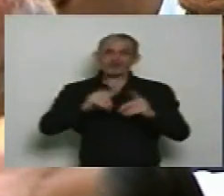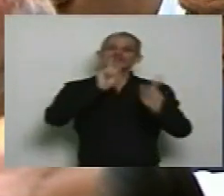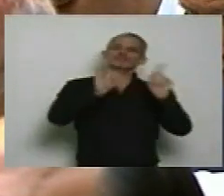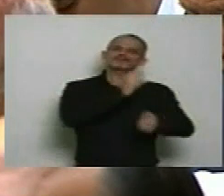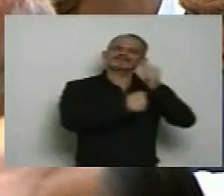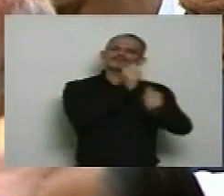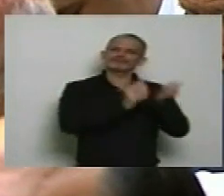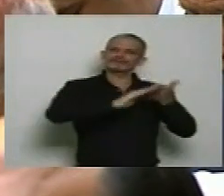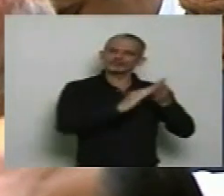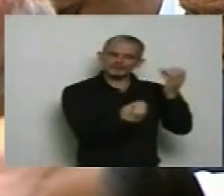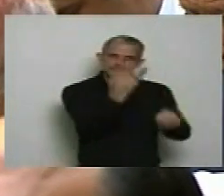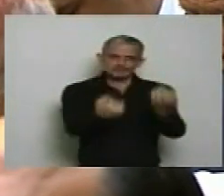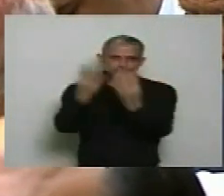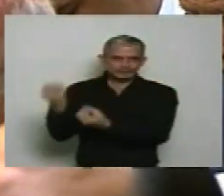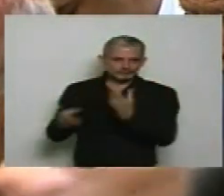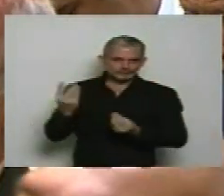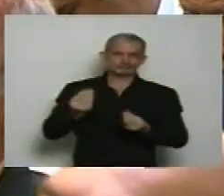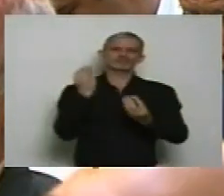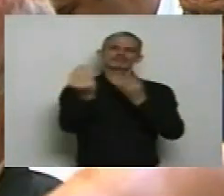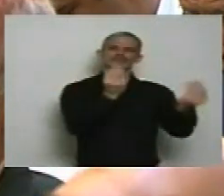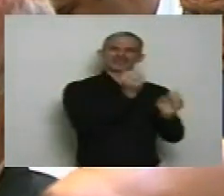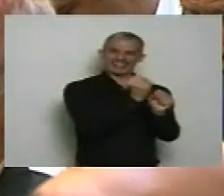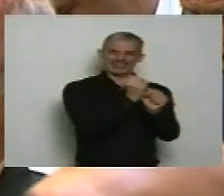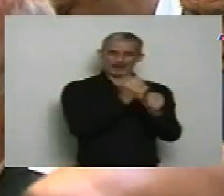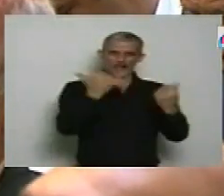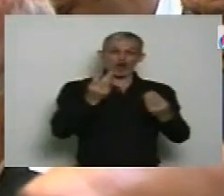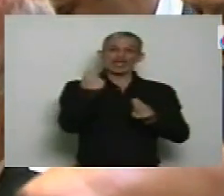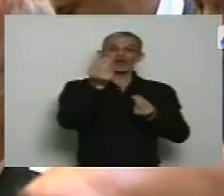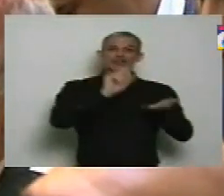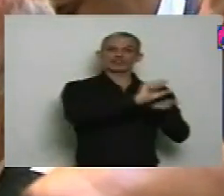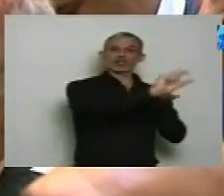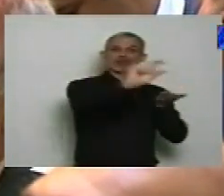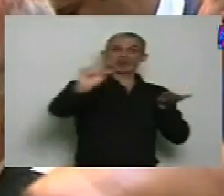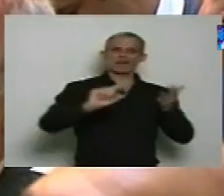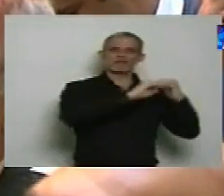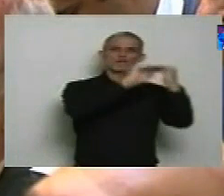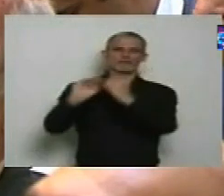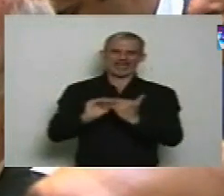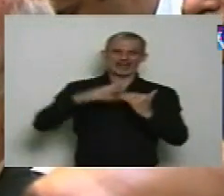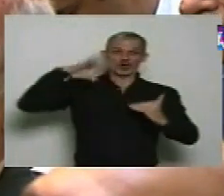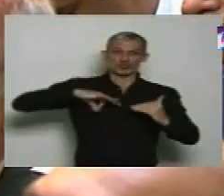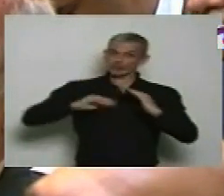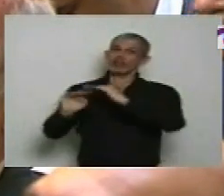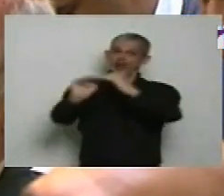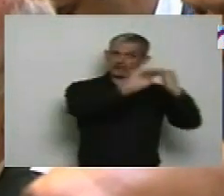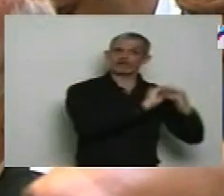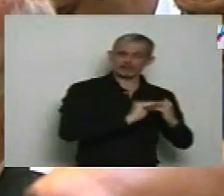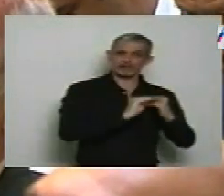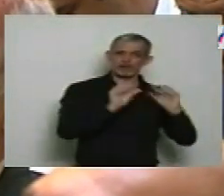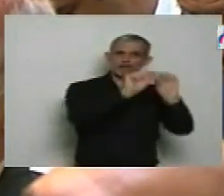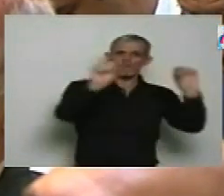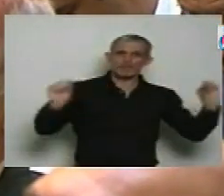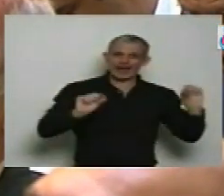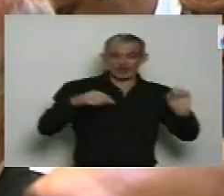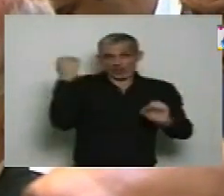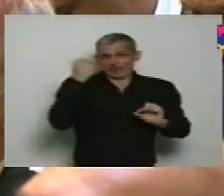también políticas de sostenimiento de la mejora de la distribución de la riqueza y del ingreso, que también son elementos